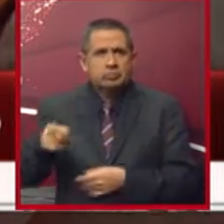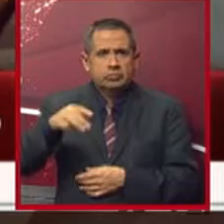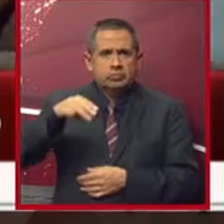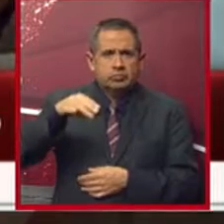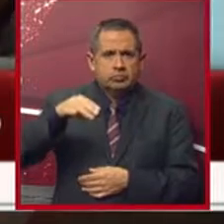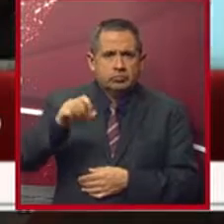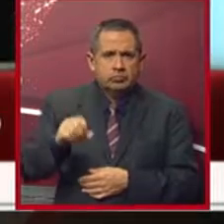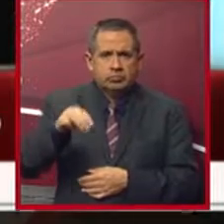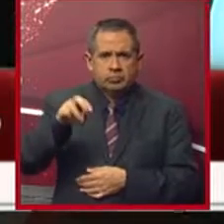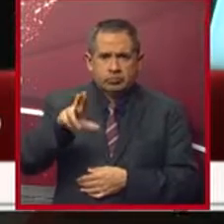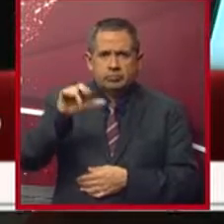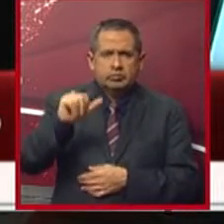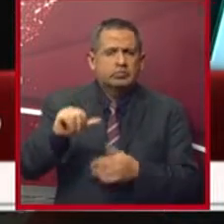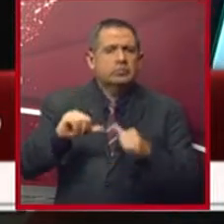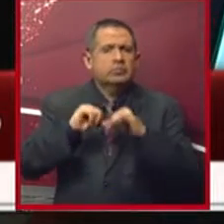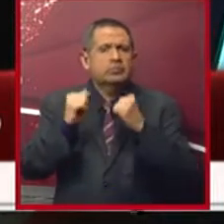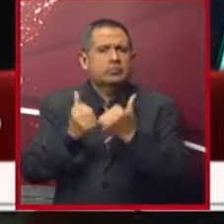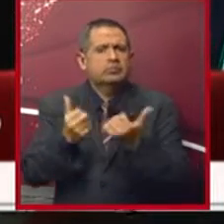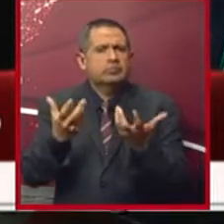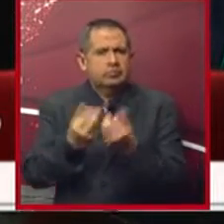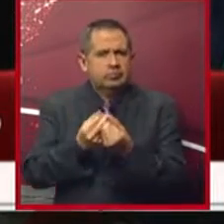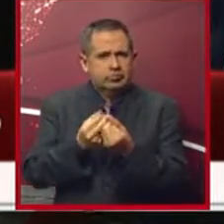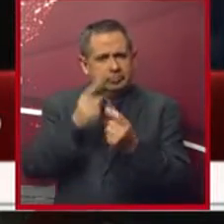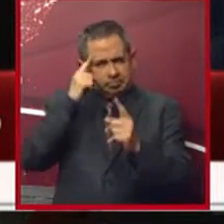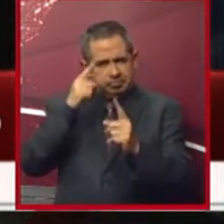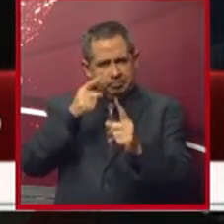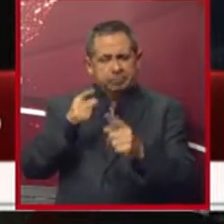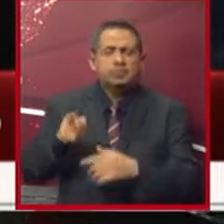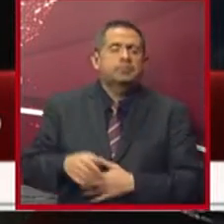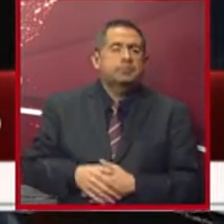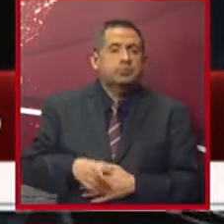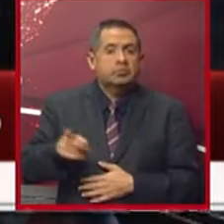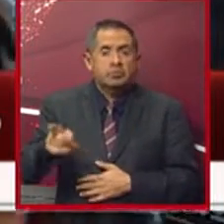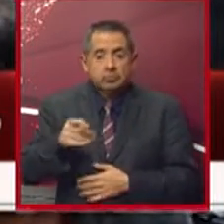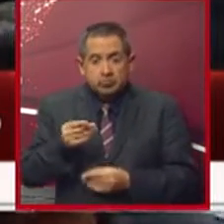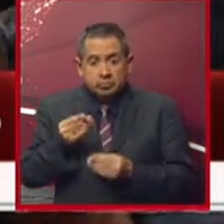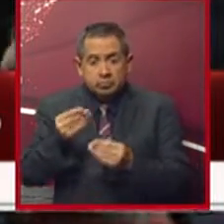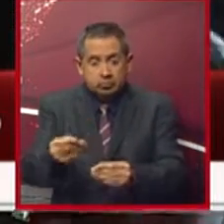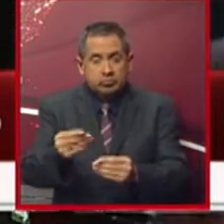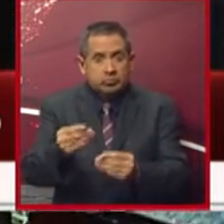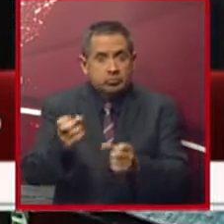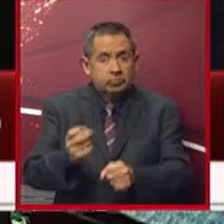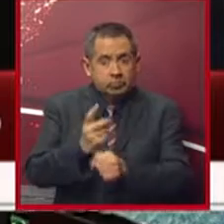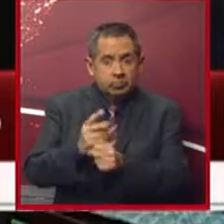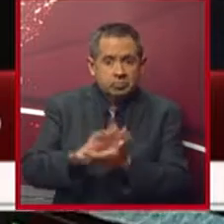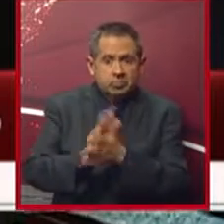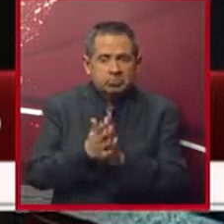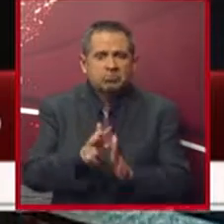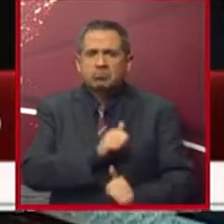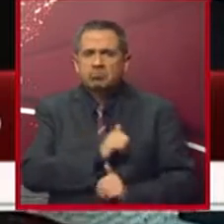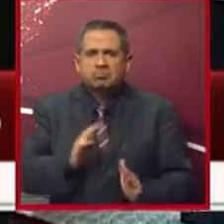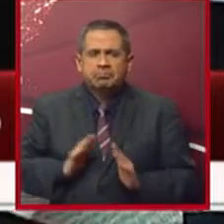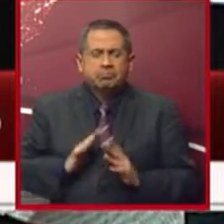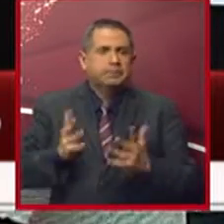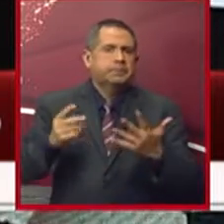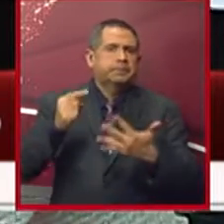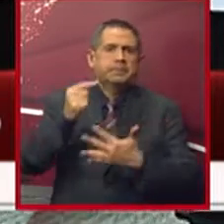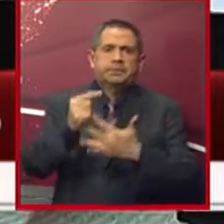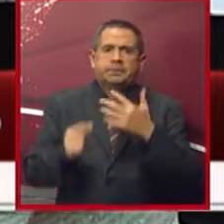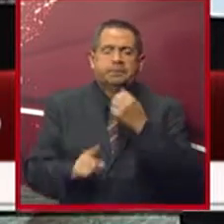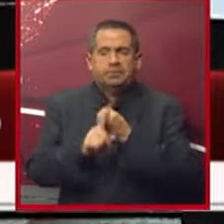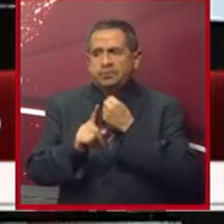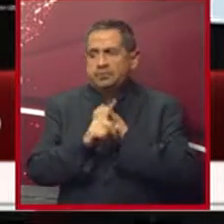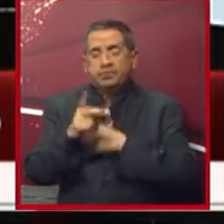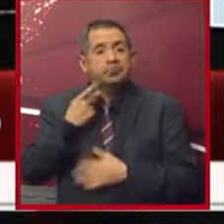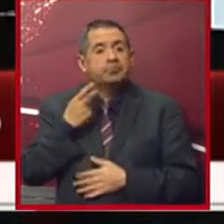Morera de la organización Causa en Común, la propuesta de militarizar la seguridad pública ya tiene y tendrá grandes implicaciones para